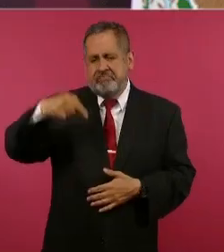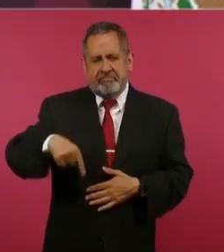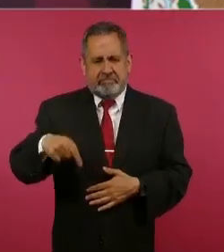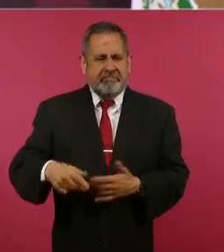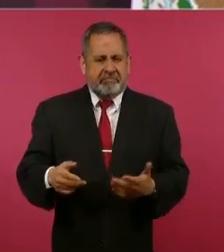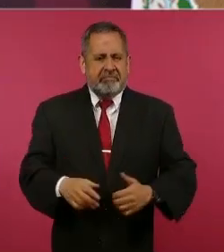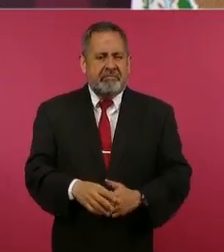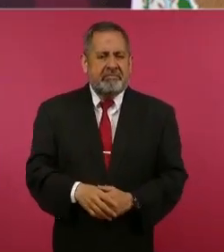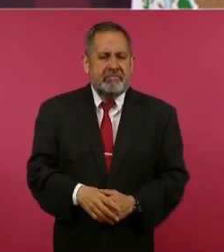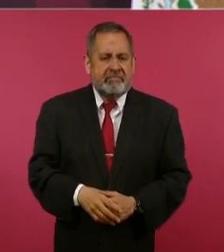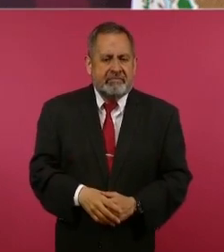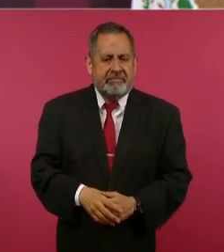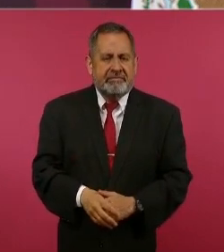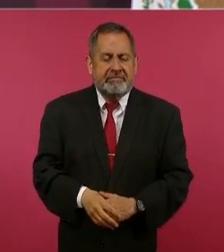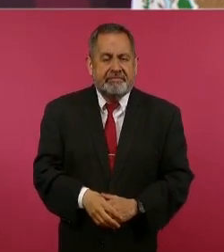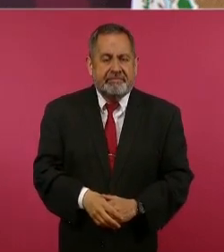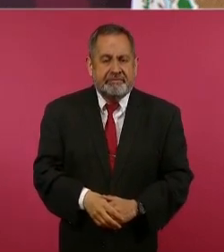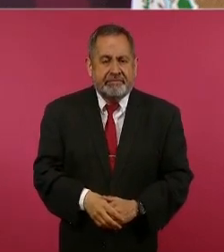Porque cómo